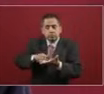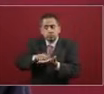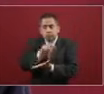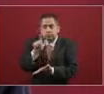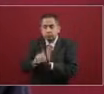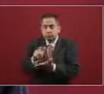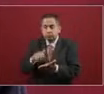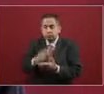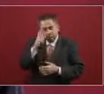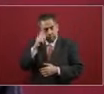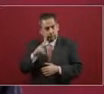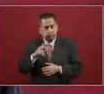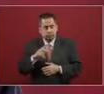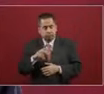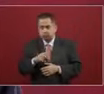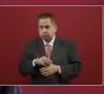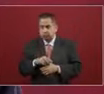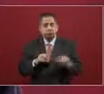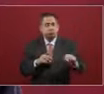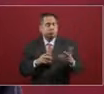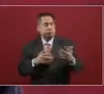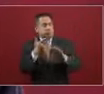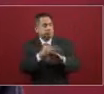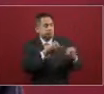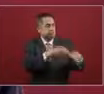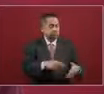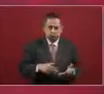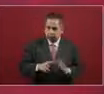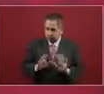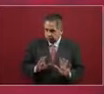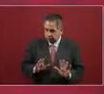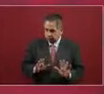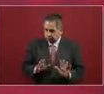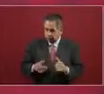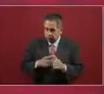para no dar estos espacios.